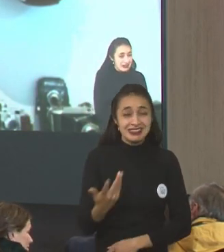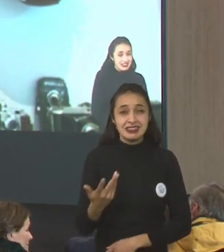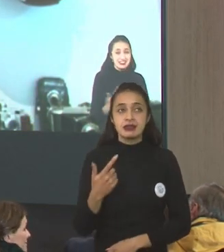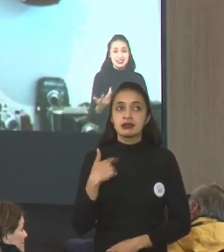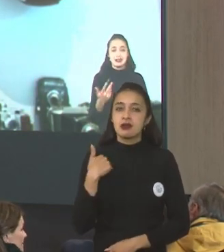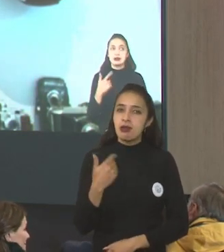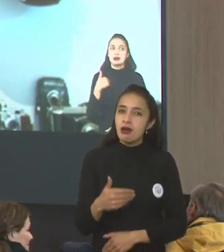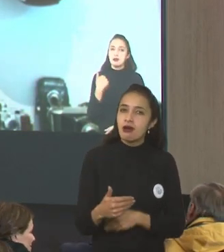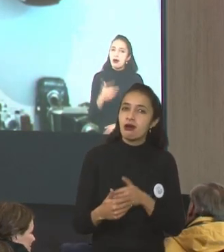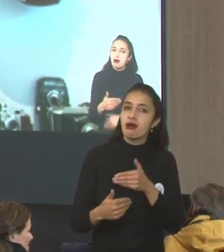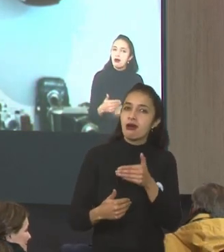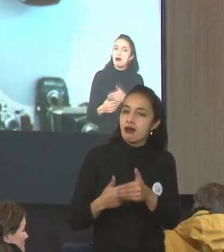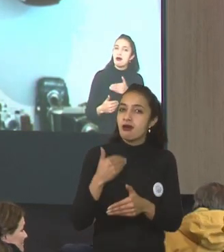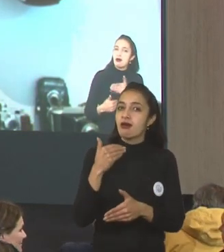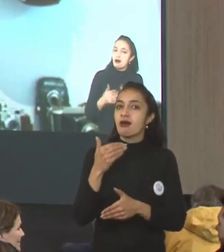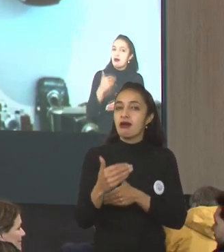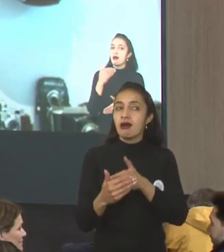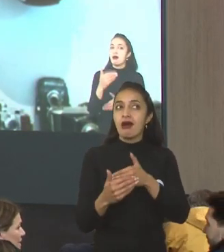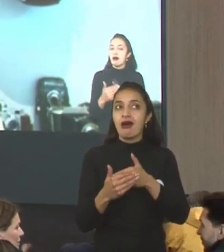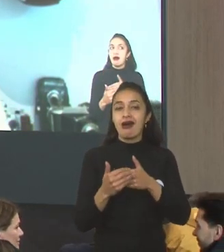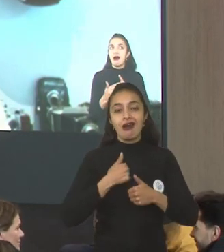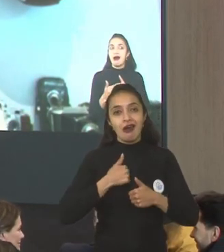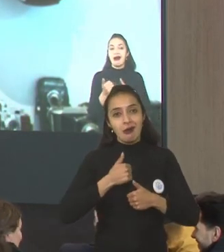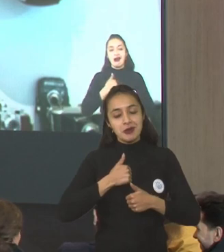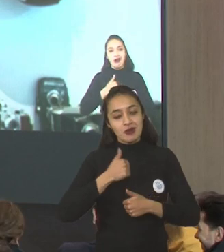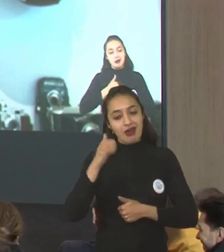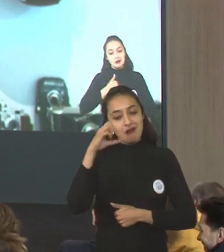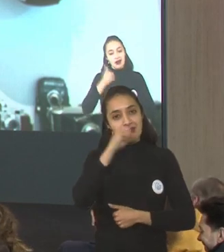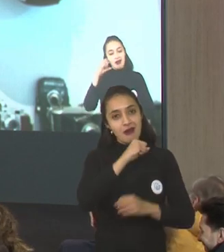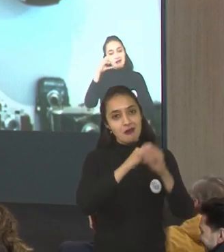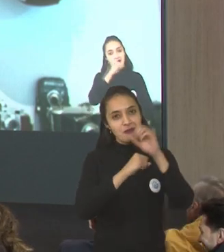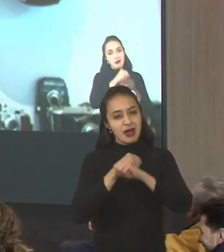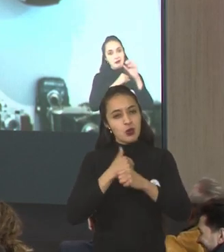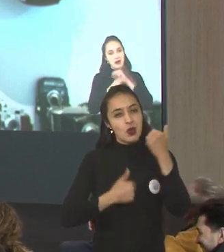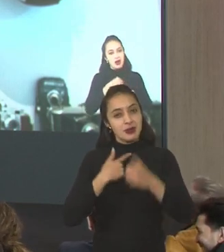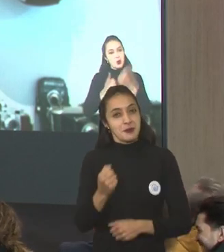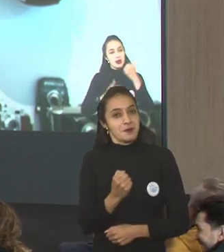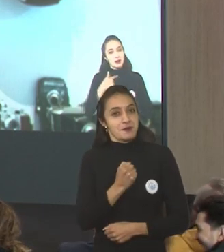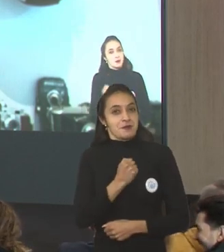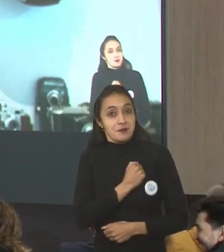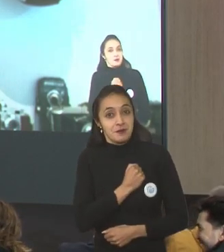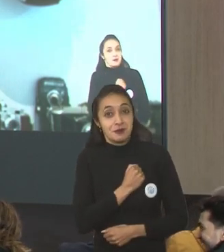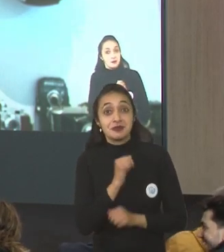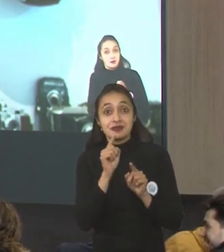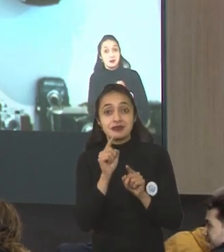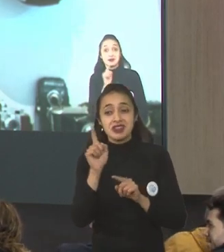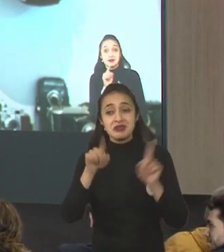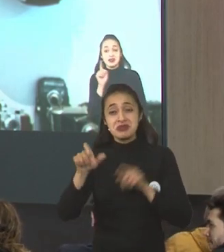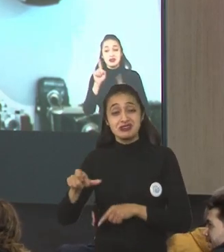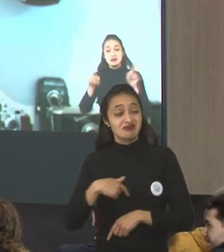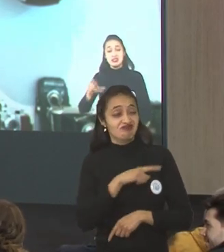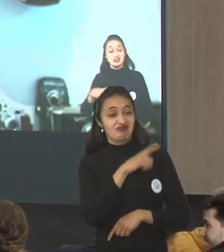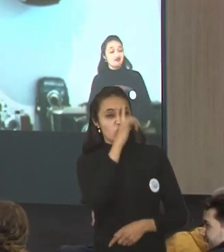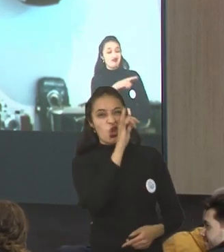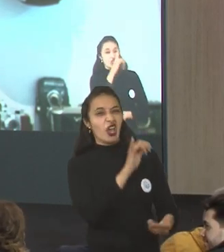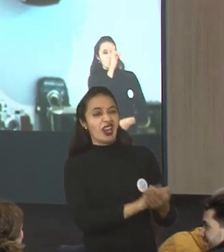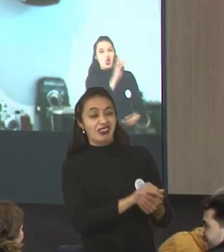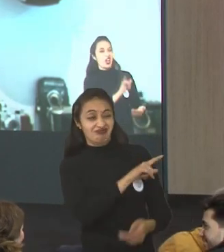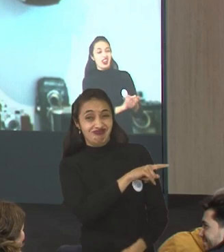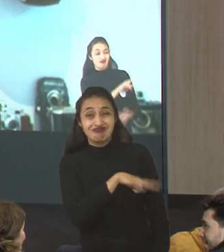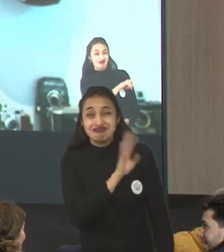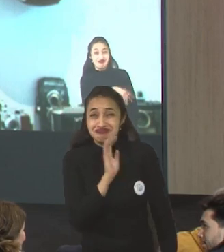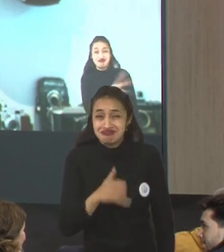a poco fui descubriendo mi pasión, ¿no? Yo creo que no mucha gente daba un peso por mí y decía, no, este